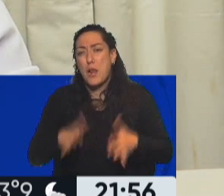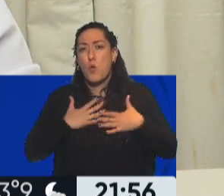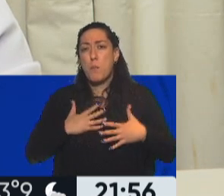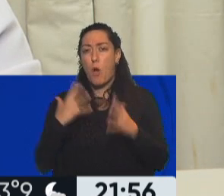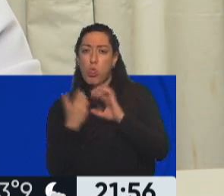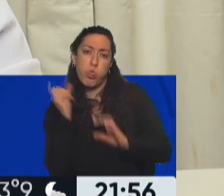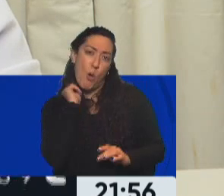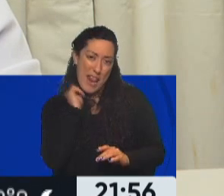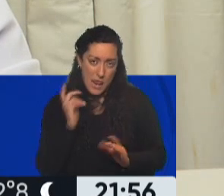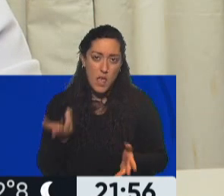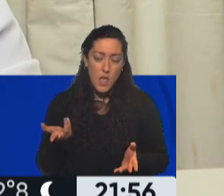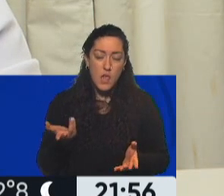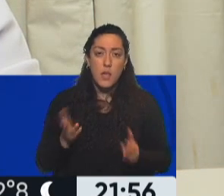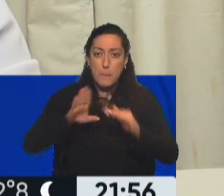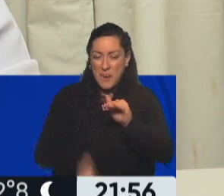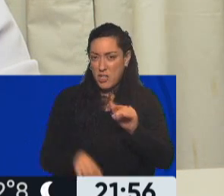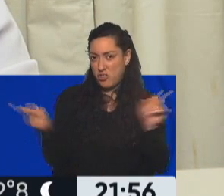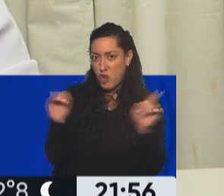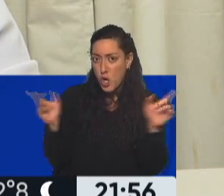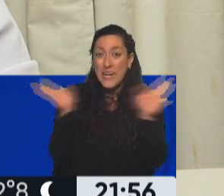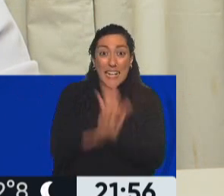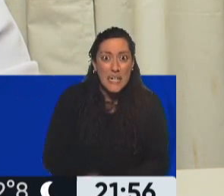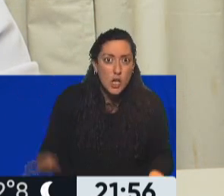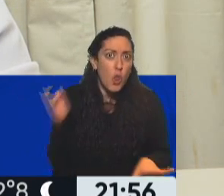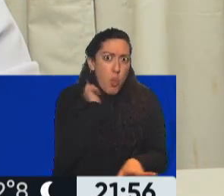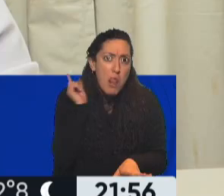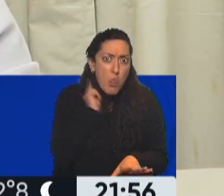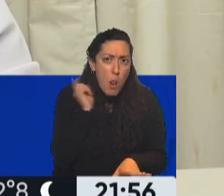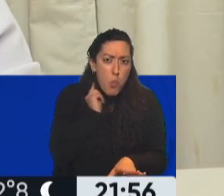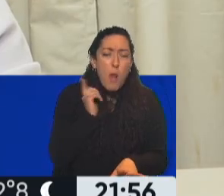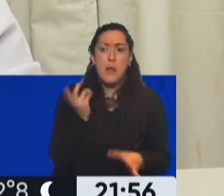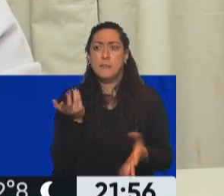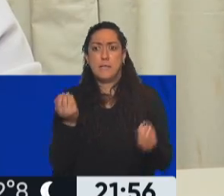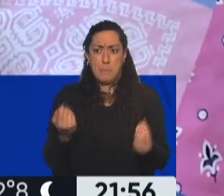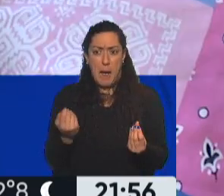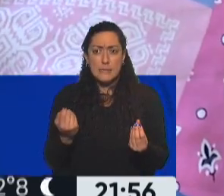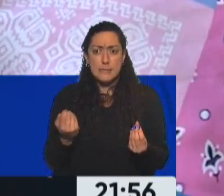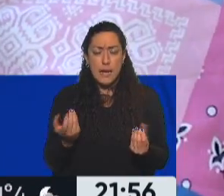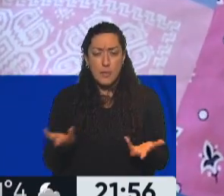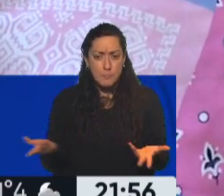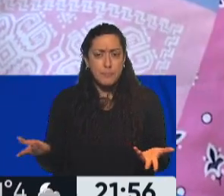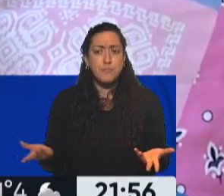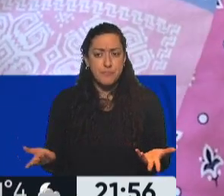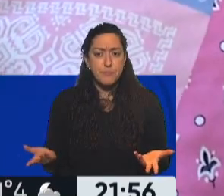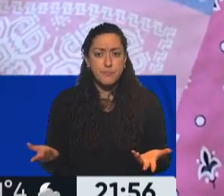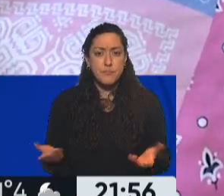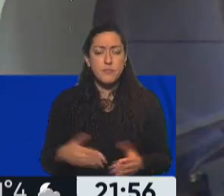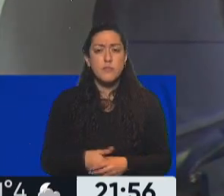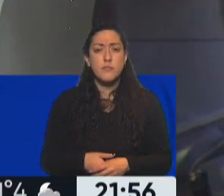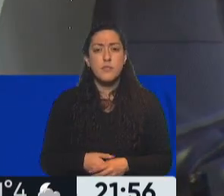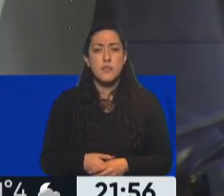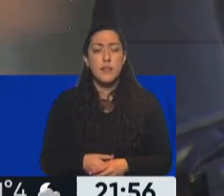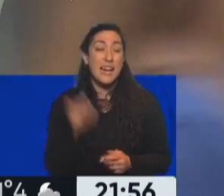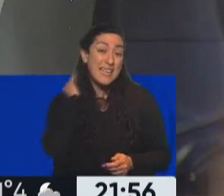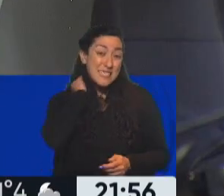columna el tema que cuando empezaron a aparecer los niños con dolores empezaron a preguntarse obviamente qué está pasando acá el peso que debe sostener